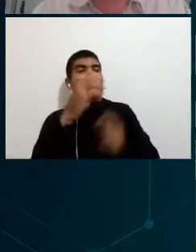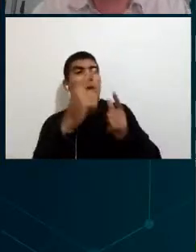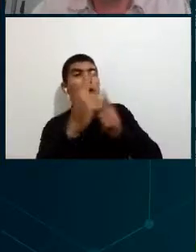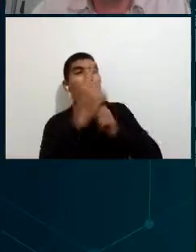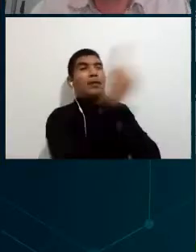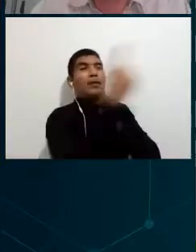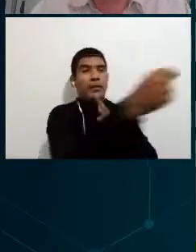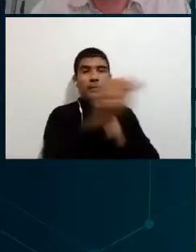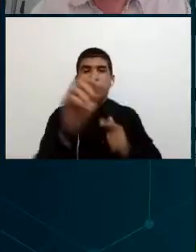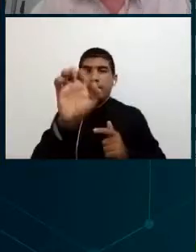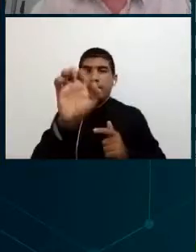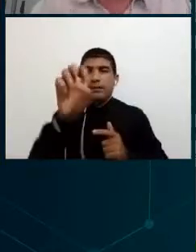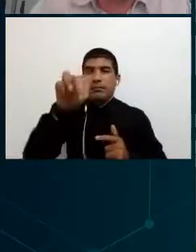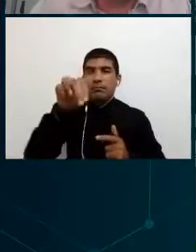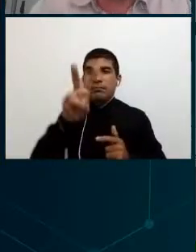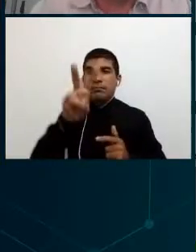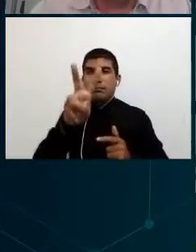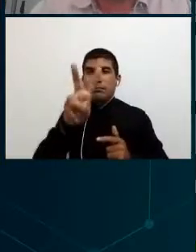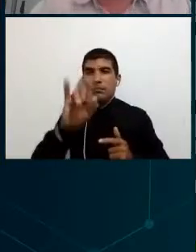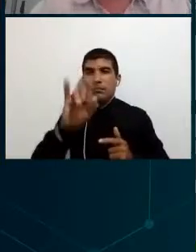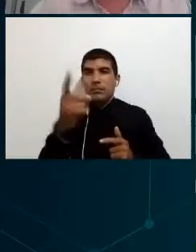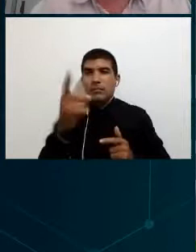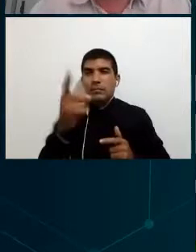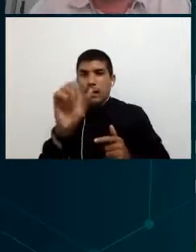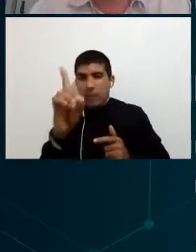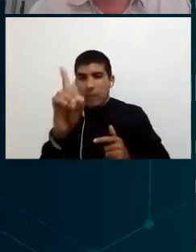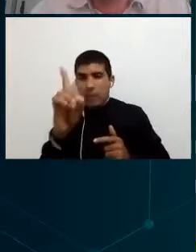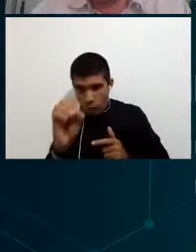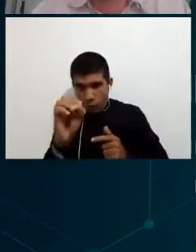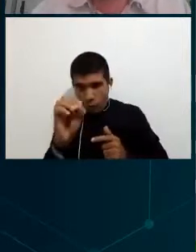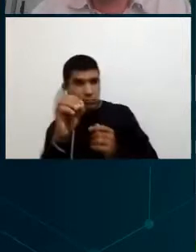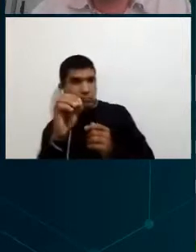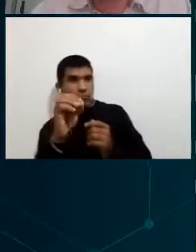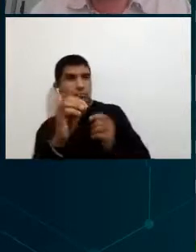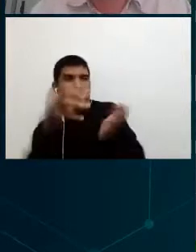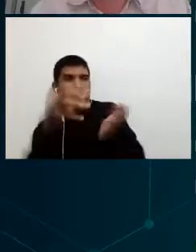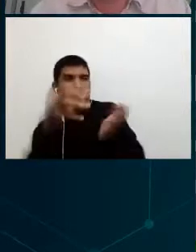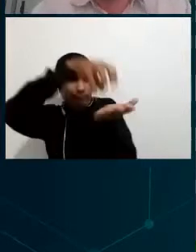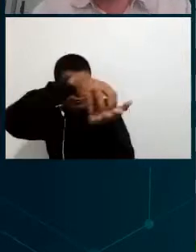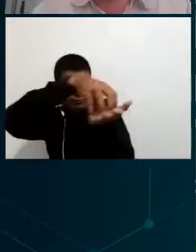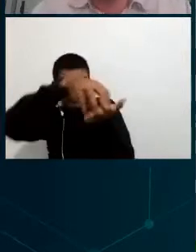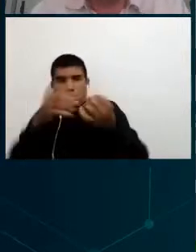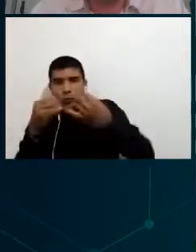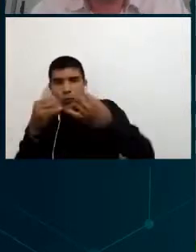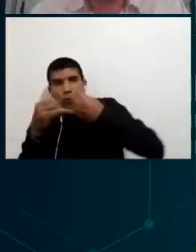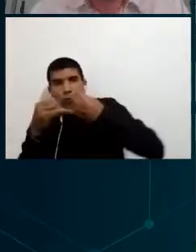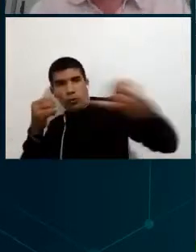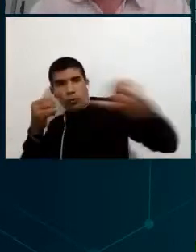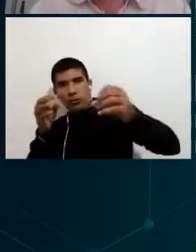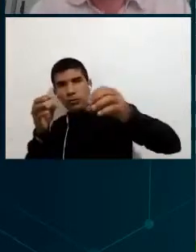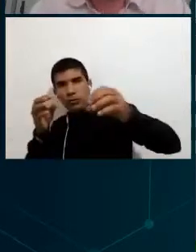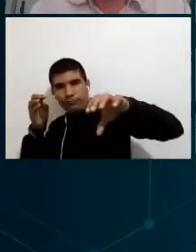Horizonte, Colombia 2, y de ahí regresa al otro IED para formar el esquema de la diferencial de